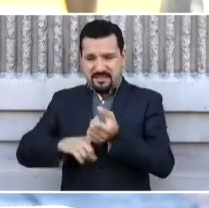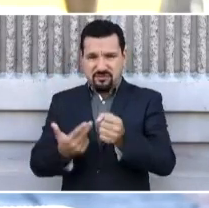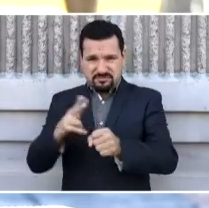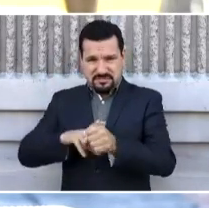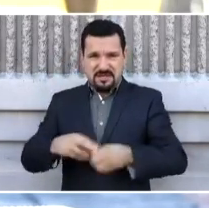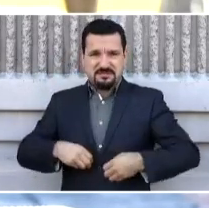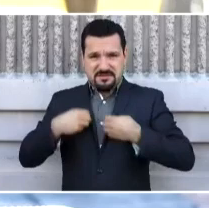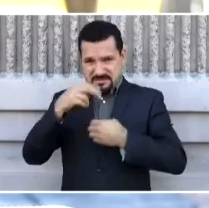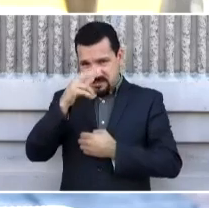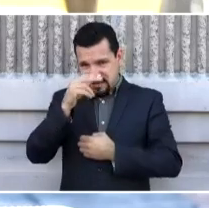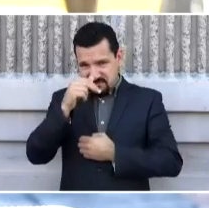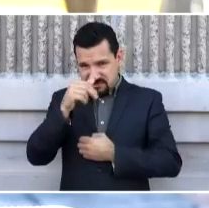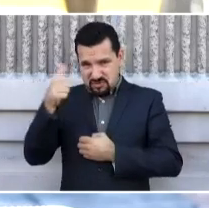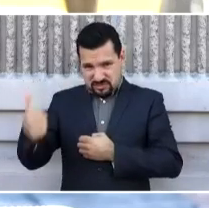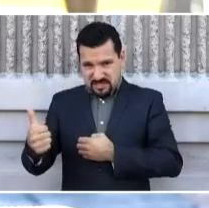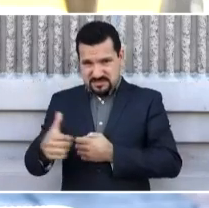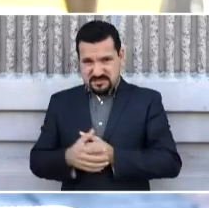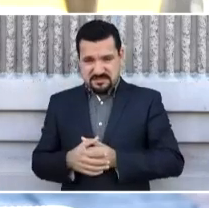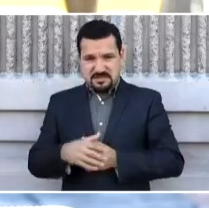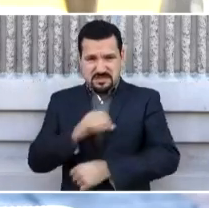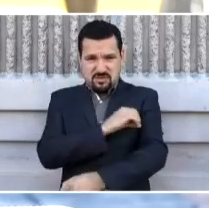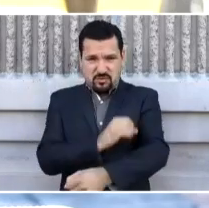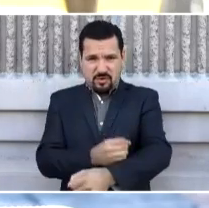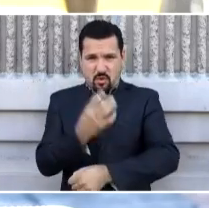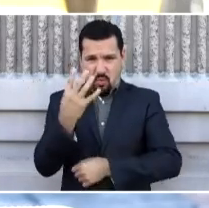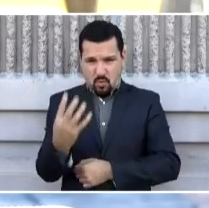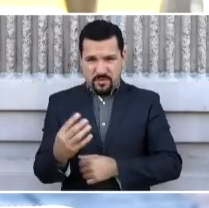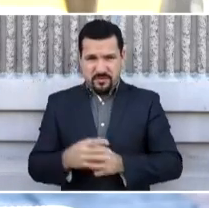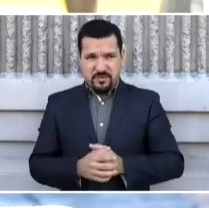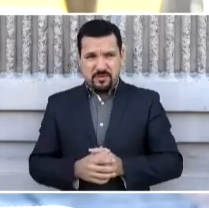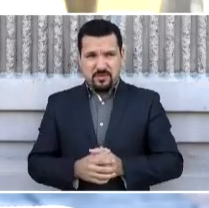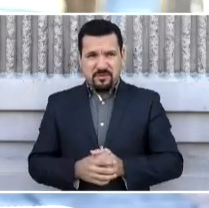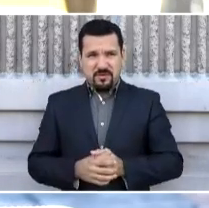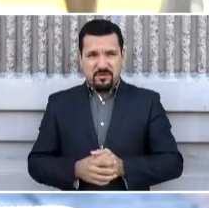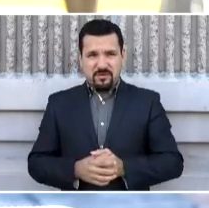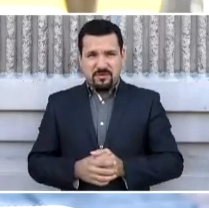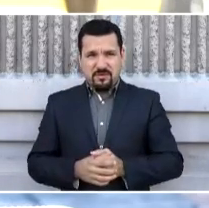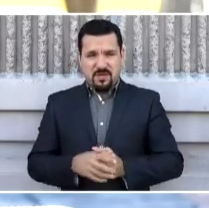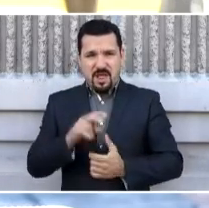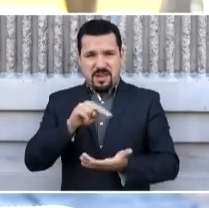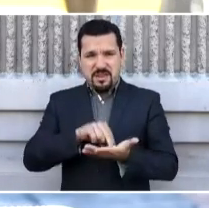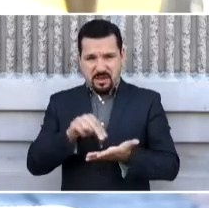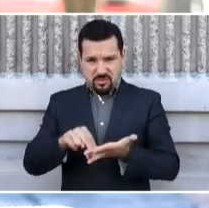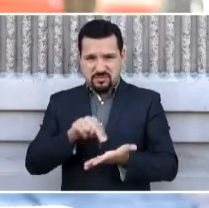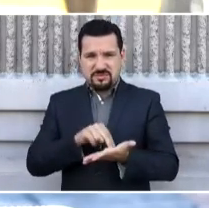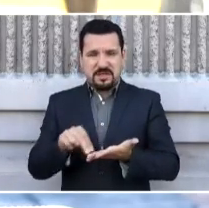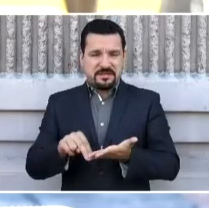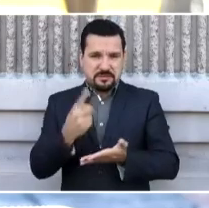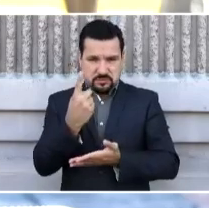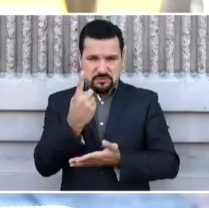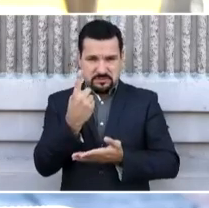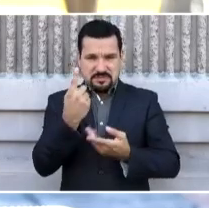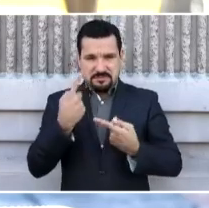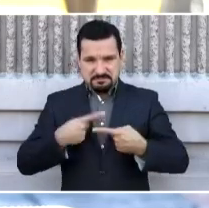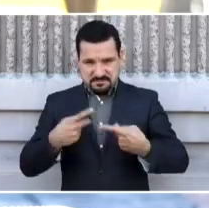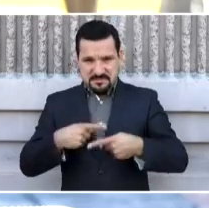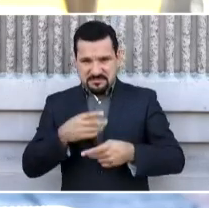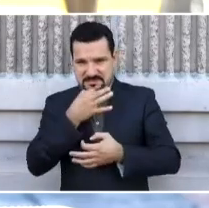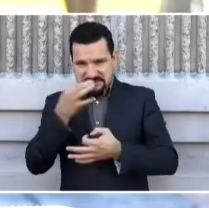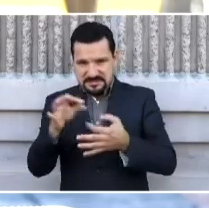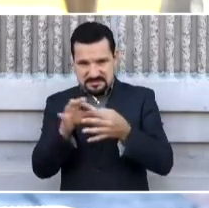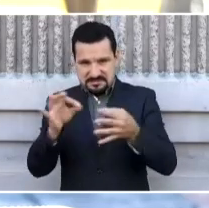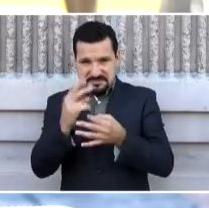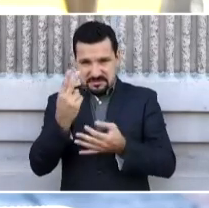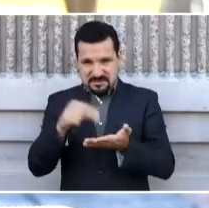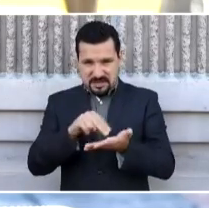Hermosillo, 6, en Cajeme 4, en Nacozari, el caso que estamos hablando